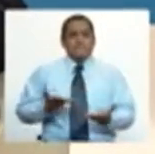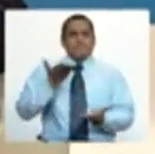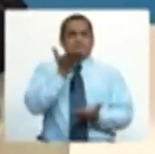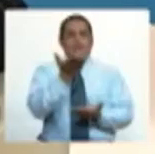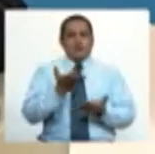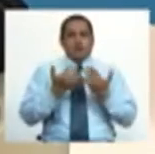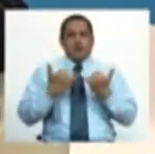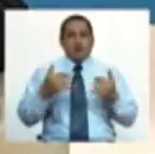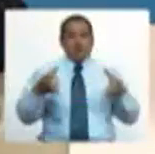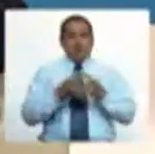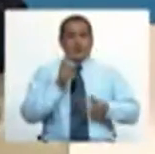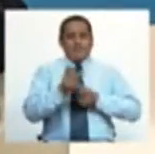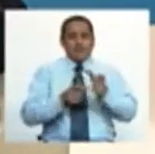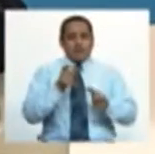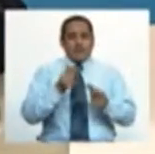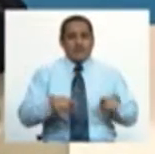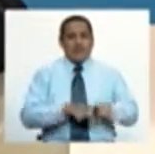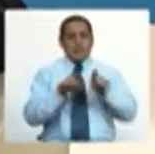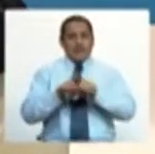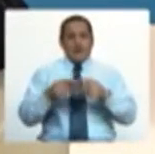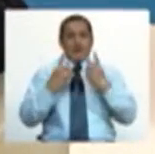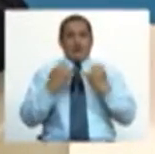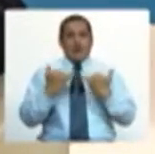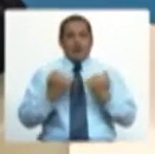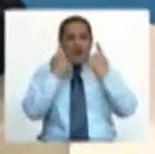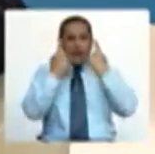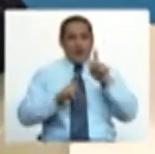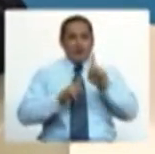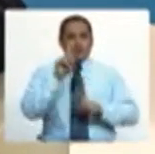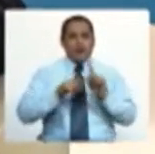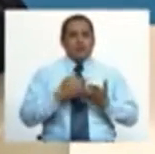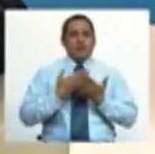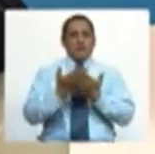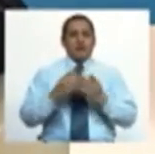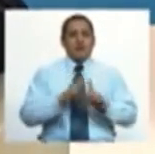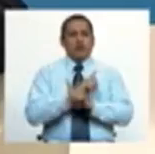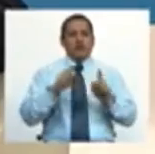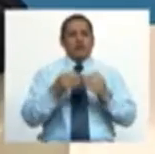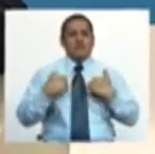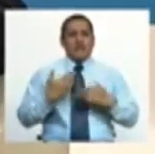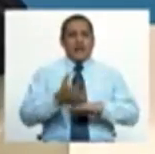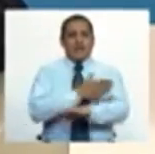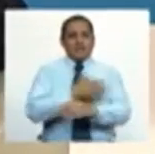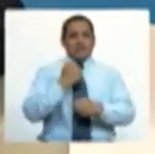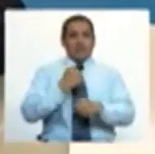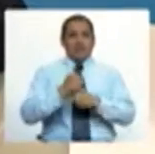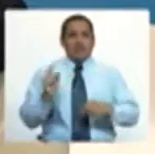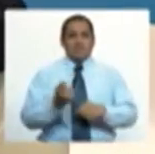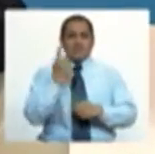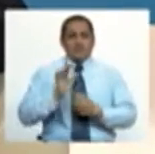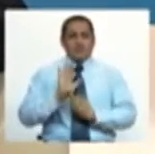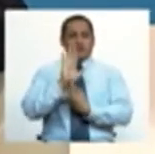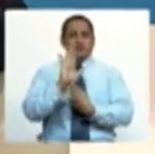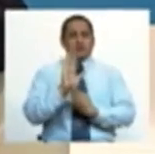alegaciones por parte de los impugnantes, también hay actuaciones de pruebas. Se actúan todas las pruebas que no se pudieron actuar en la primera